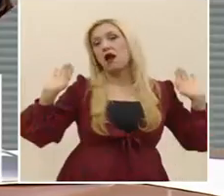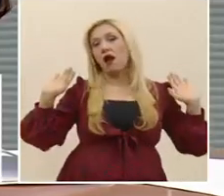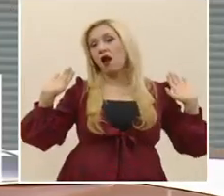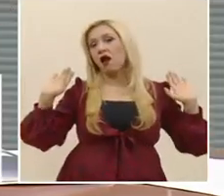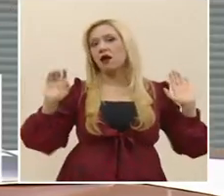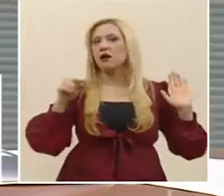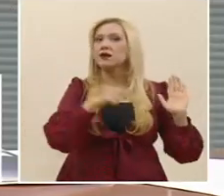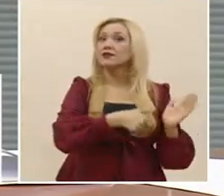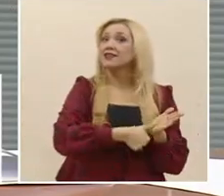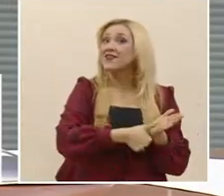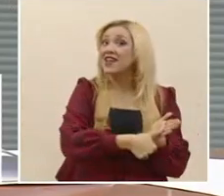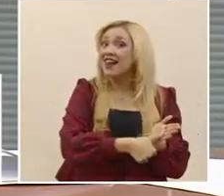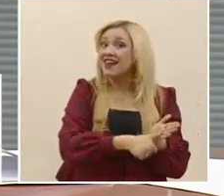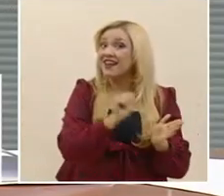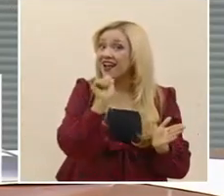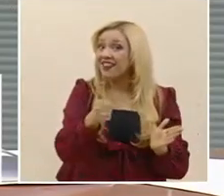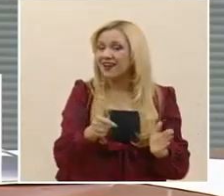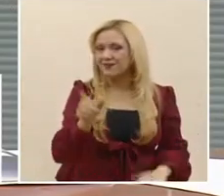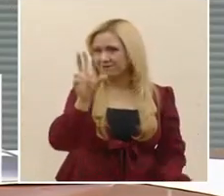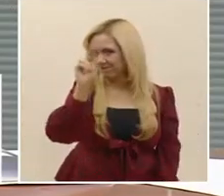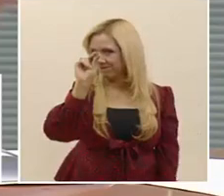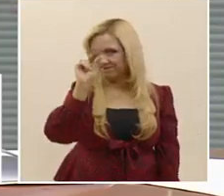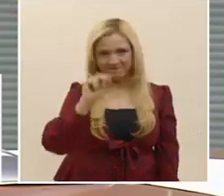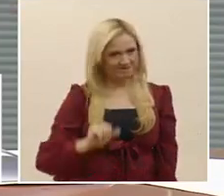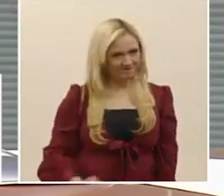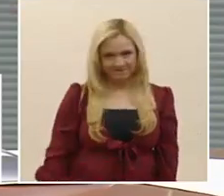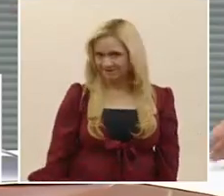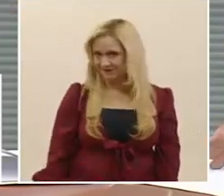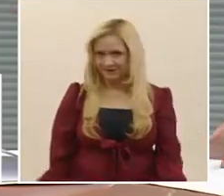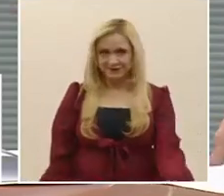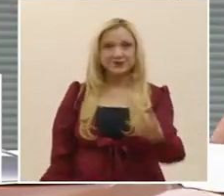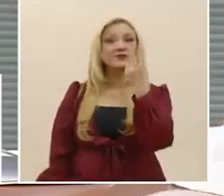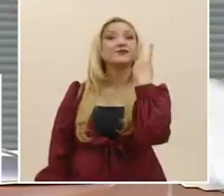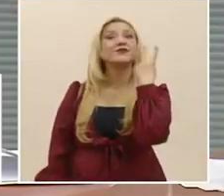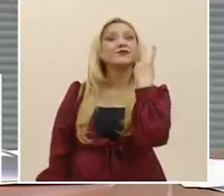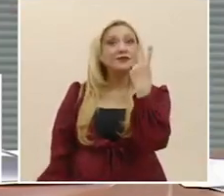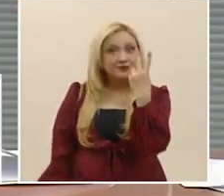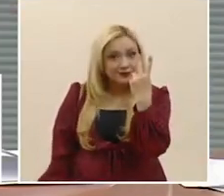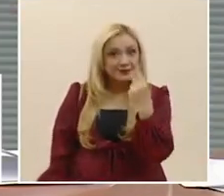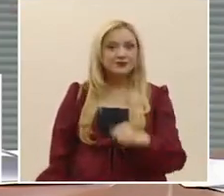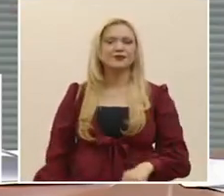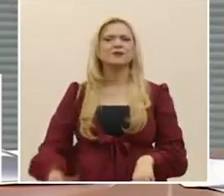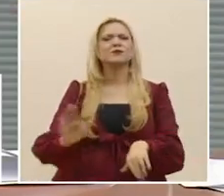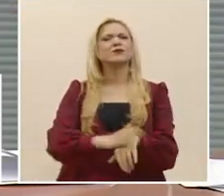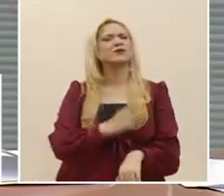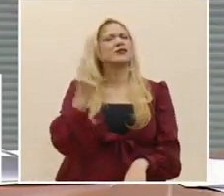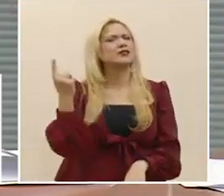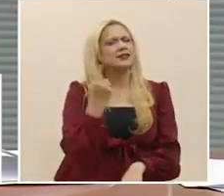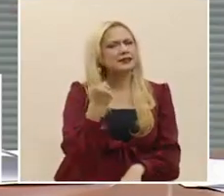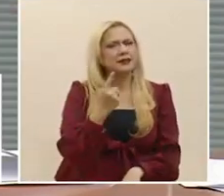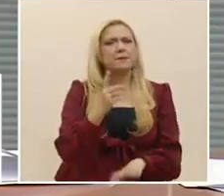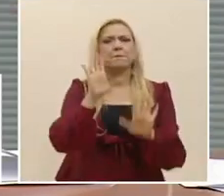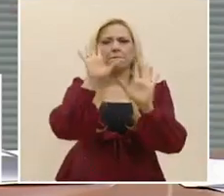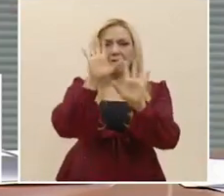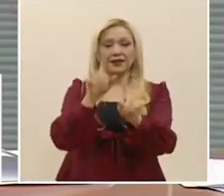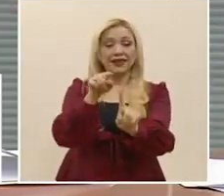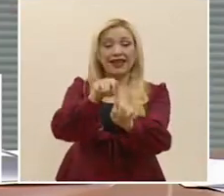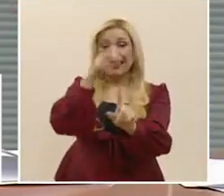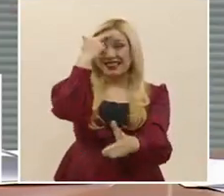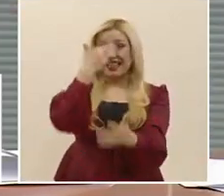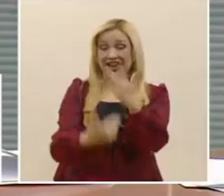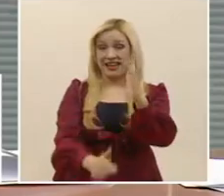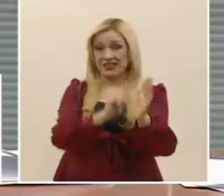vía civil, se tiene que abandonar. En aras de entender que un mismo hecho